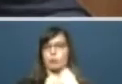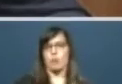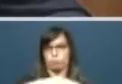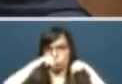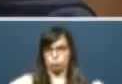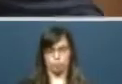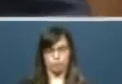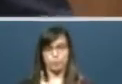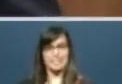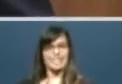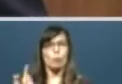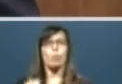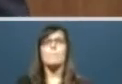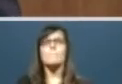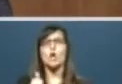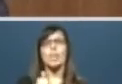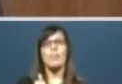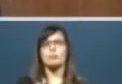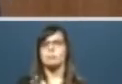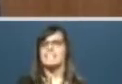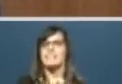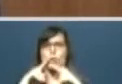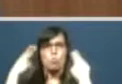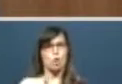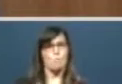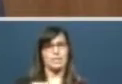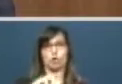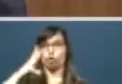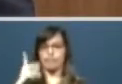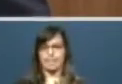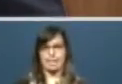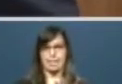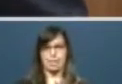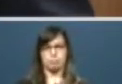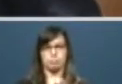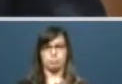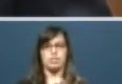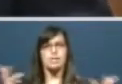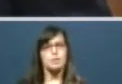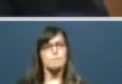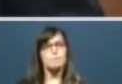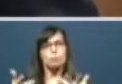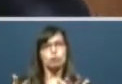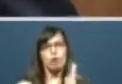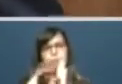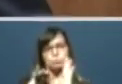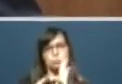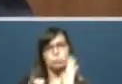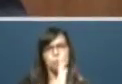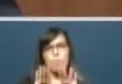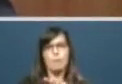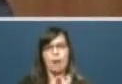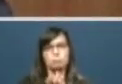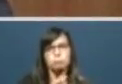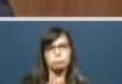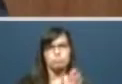segunda la priorización de los servicios públicos fundamentales y la tercera el impulso de medidas de estímulo del crecimiento y el